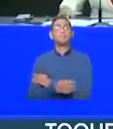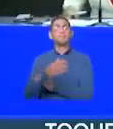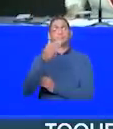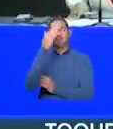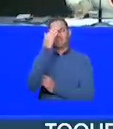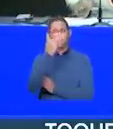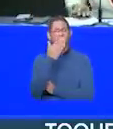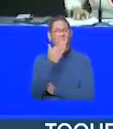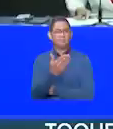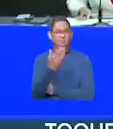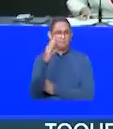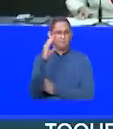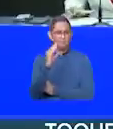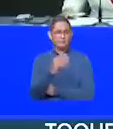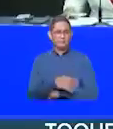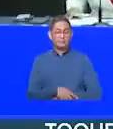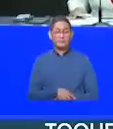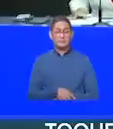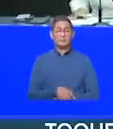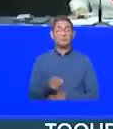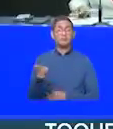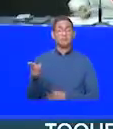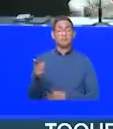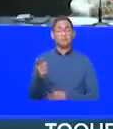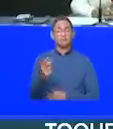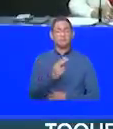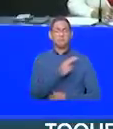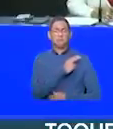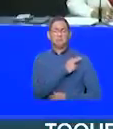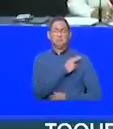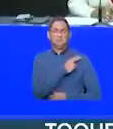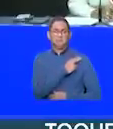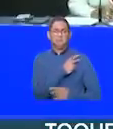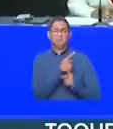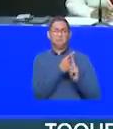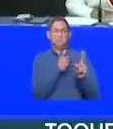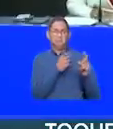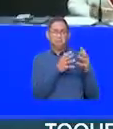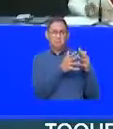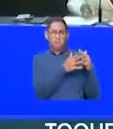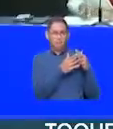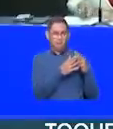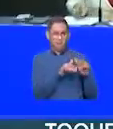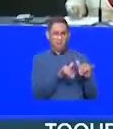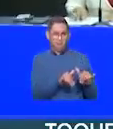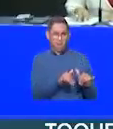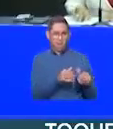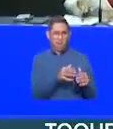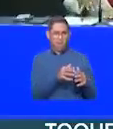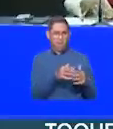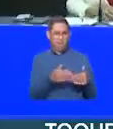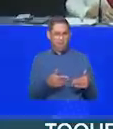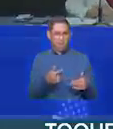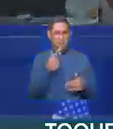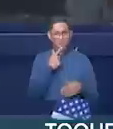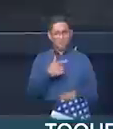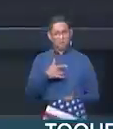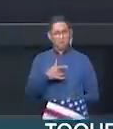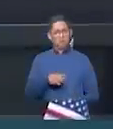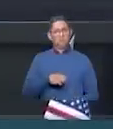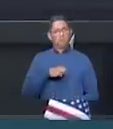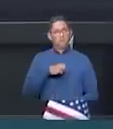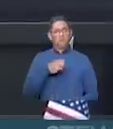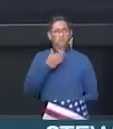y de verdad como jefe de misión de la embajada de los eeuu aquí en panamá es un gran honor poder confirmar